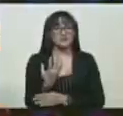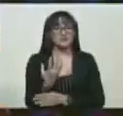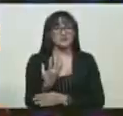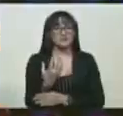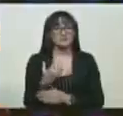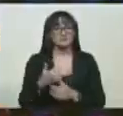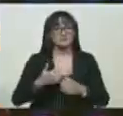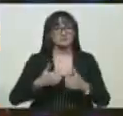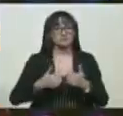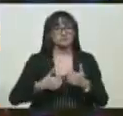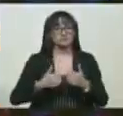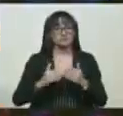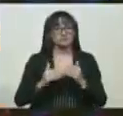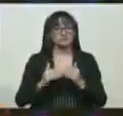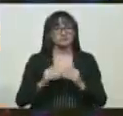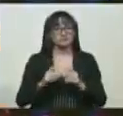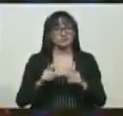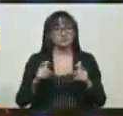crecer.